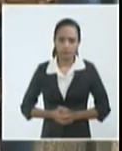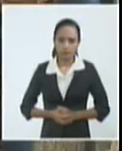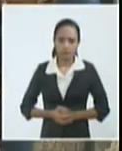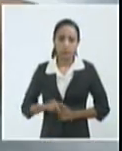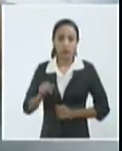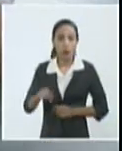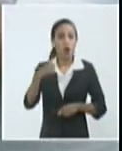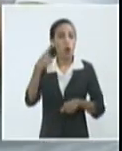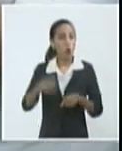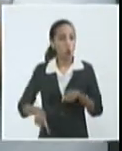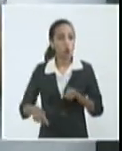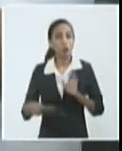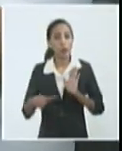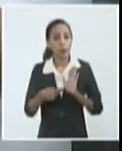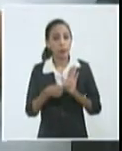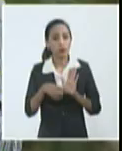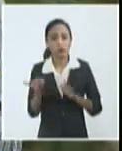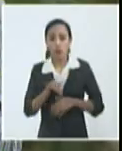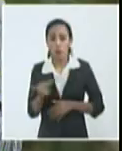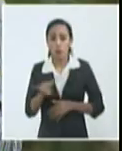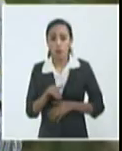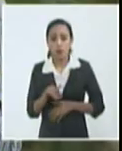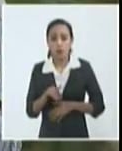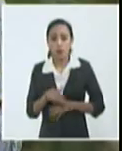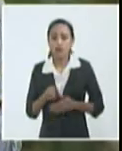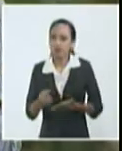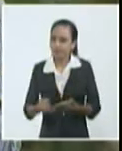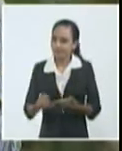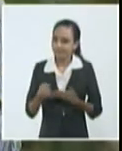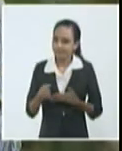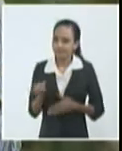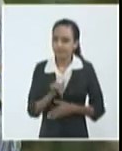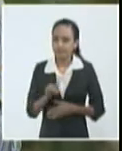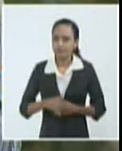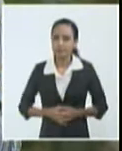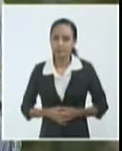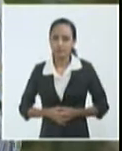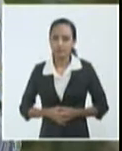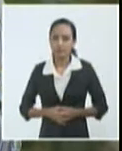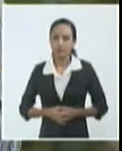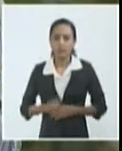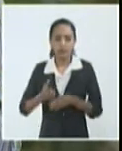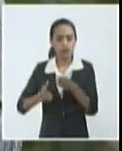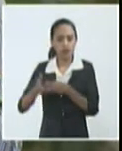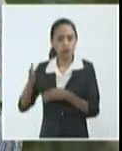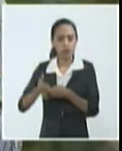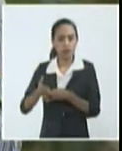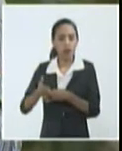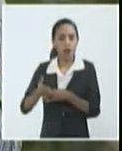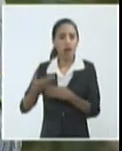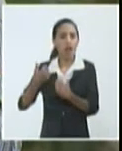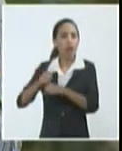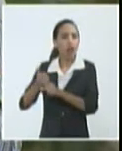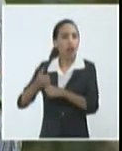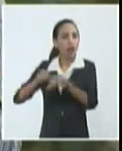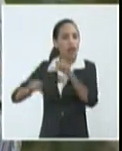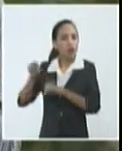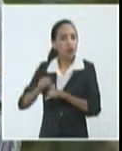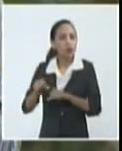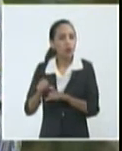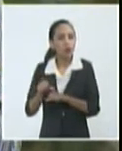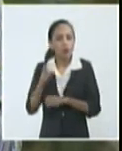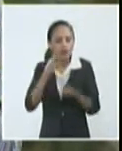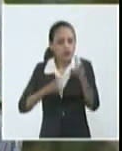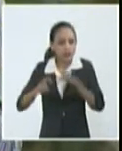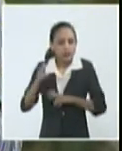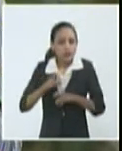elementos también que nos han dado fortaleza. Se han creado laboratorios de estudios moleculares en todas las